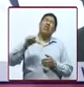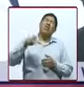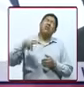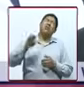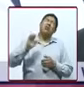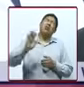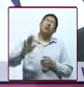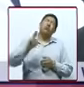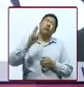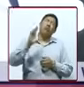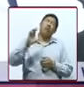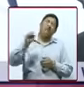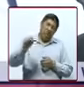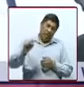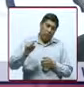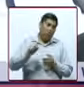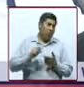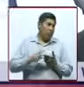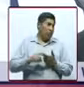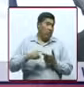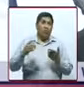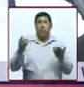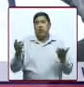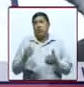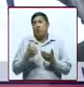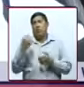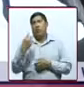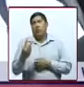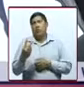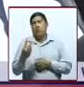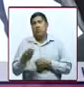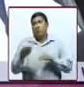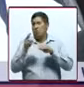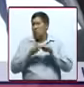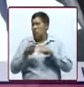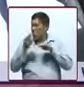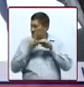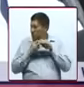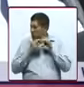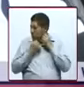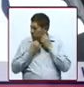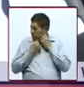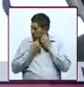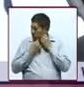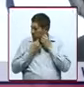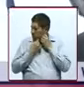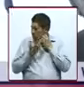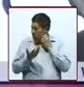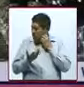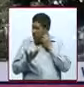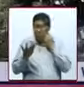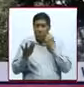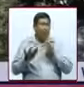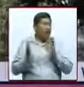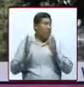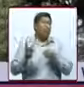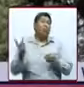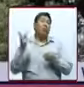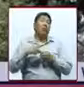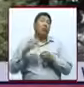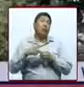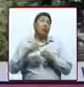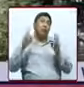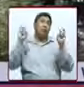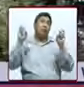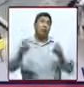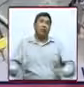la UCS y Guillermina Cuno de Tradepa. Entonces, dos partidos más que han sumado. Entendemos que tal vez en ese sentido van a participar, entre